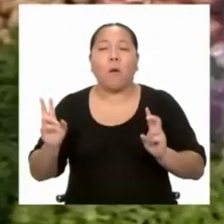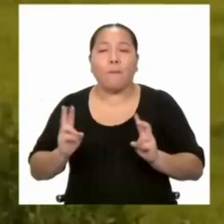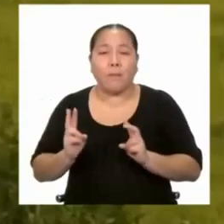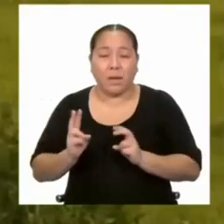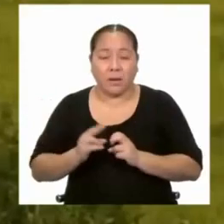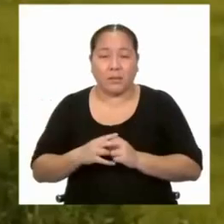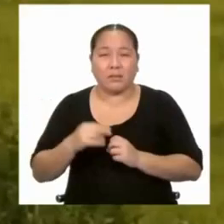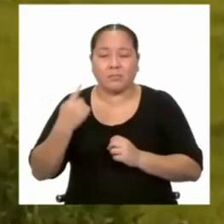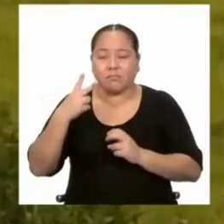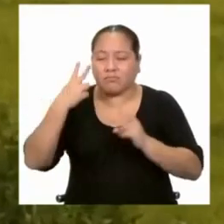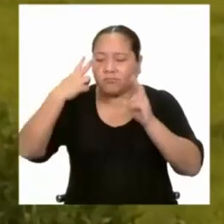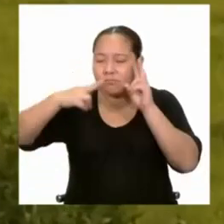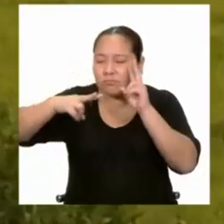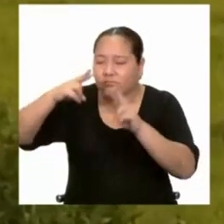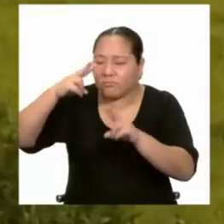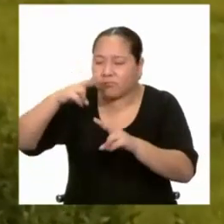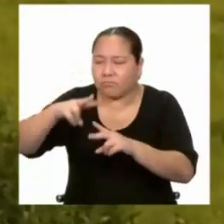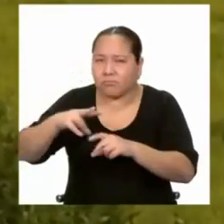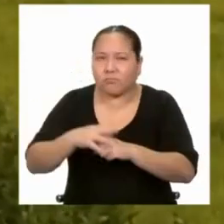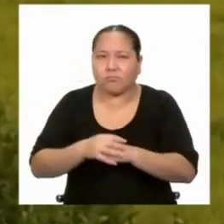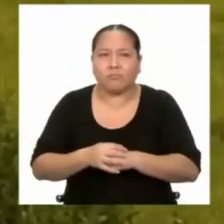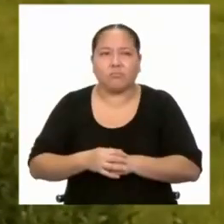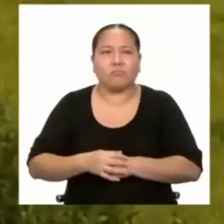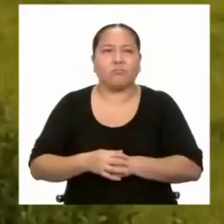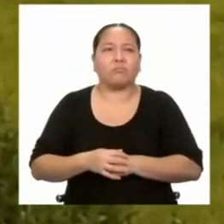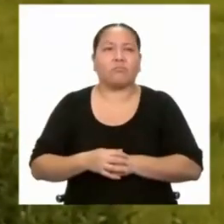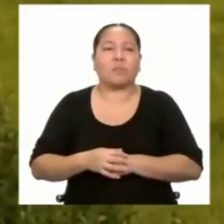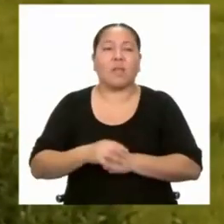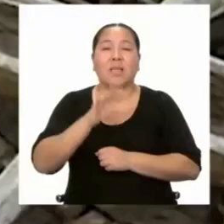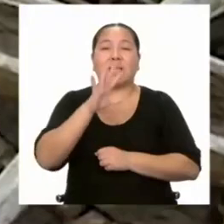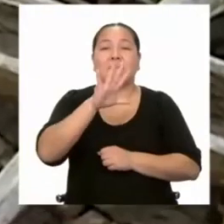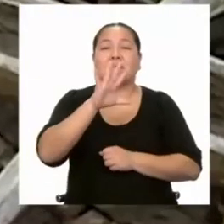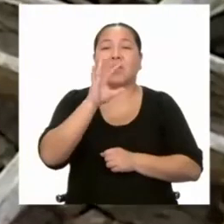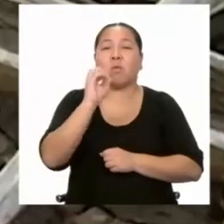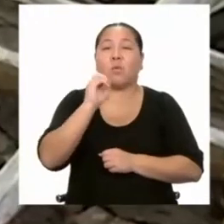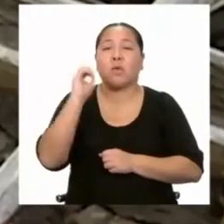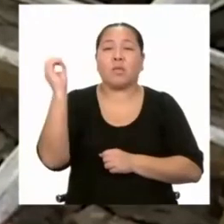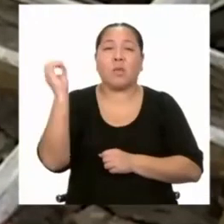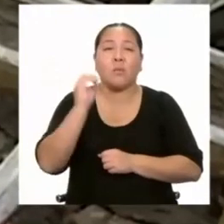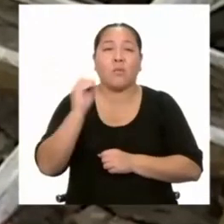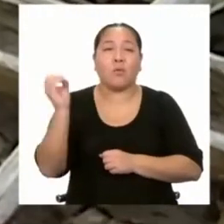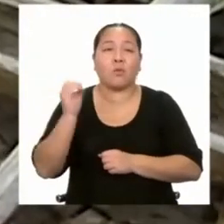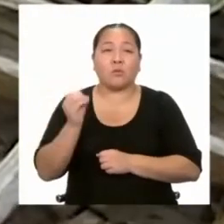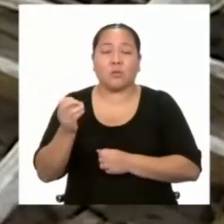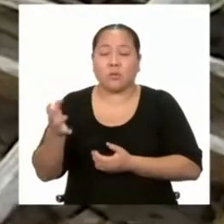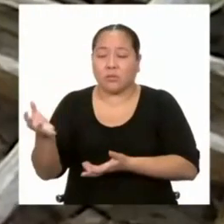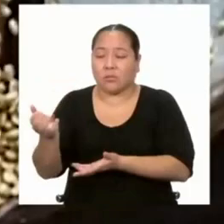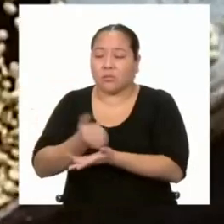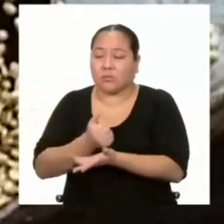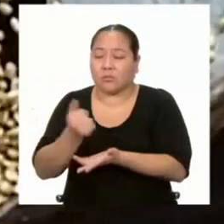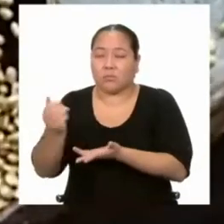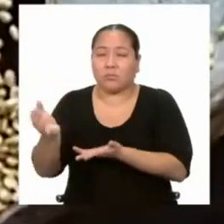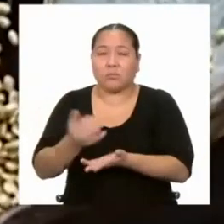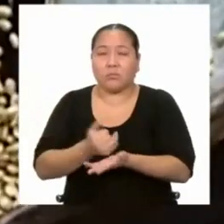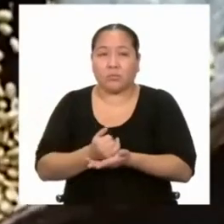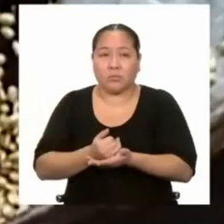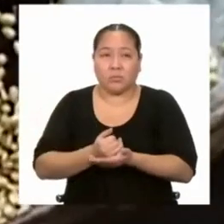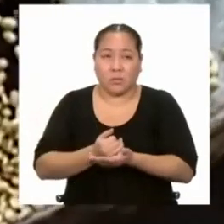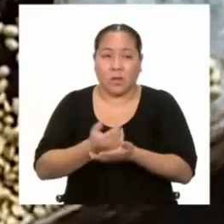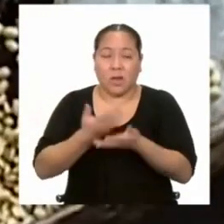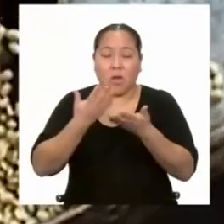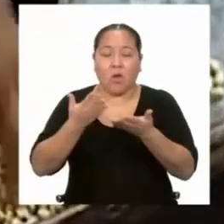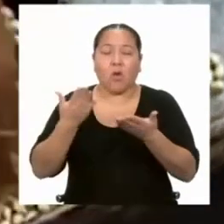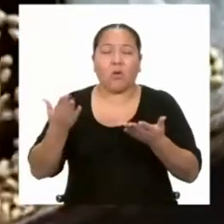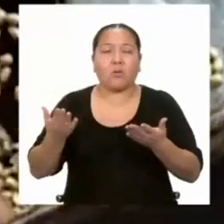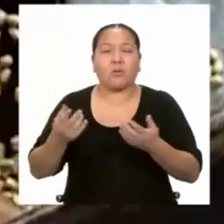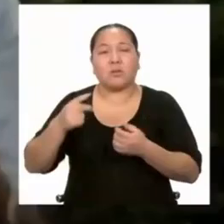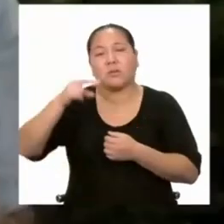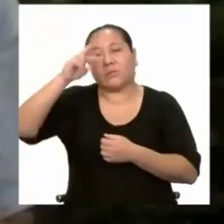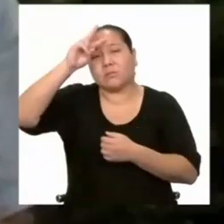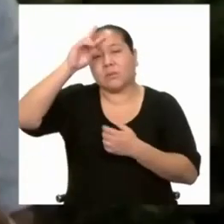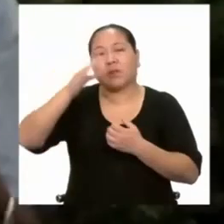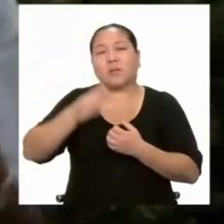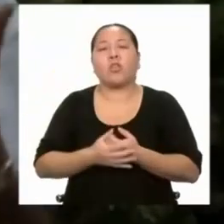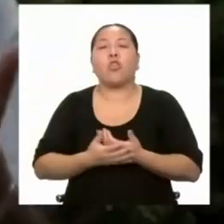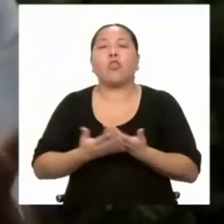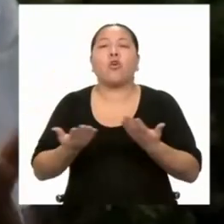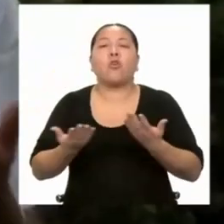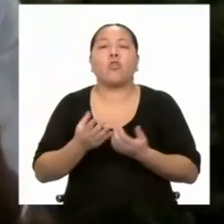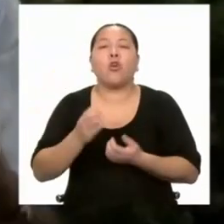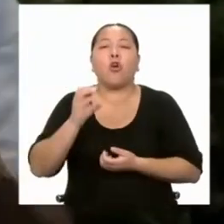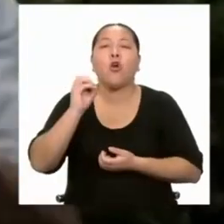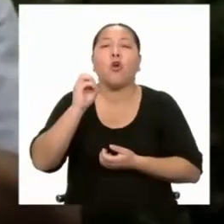rentable. El 50% de las exportaciones agrícolas peruanas hoy en día son